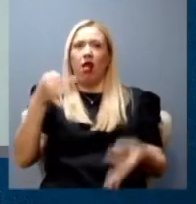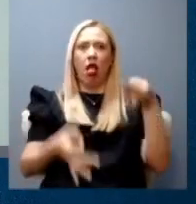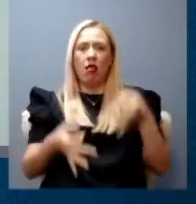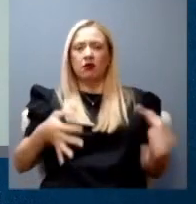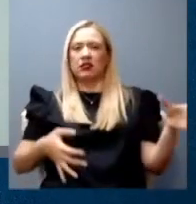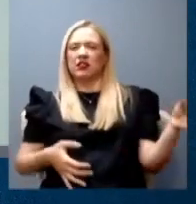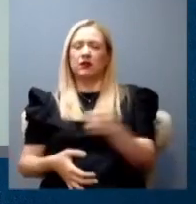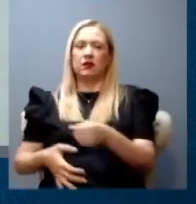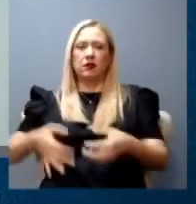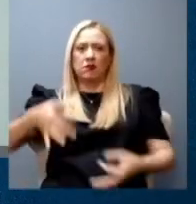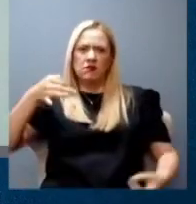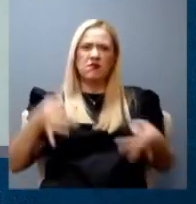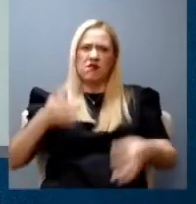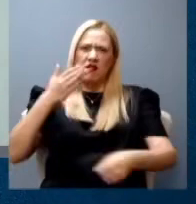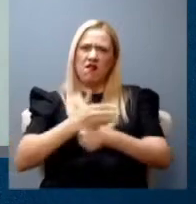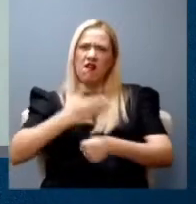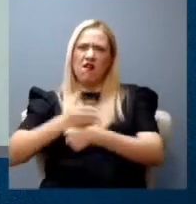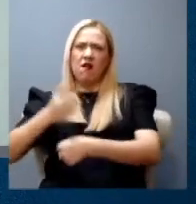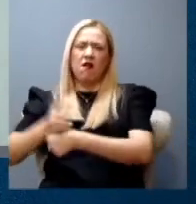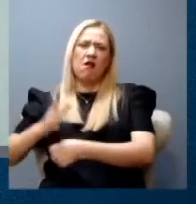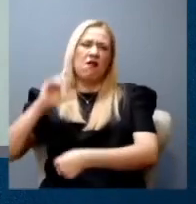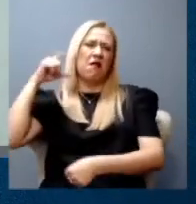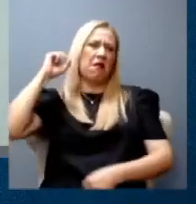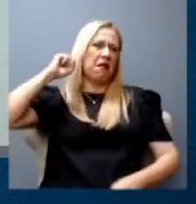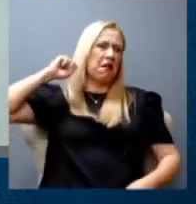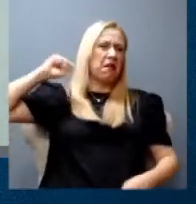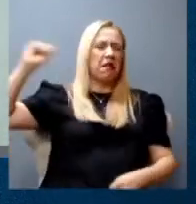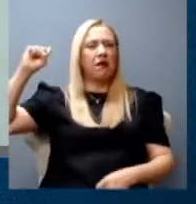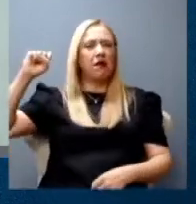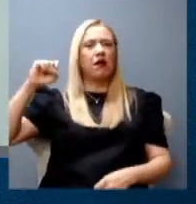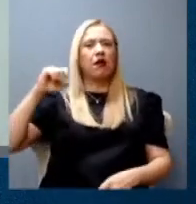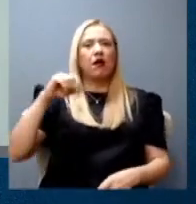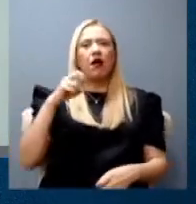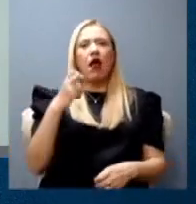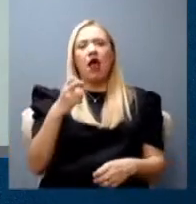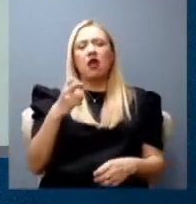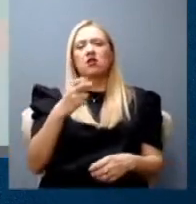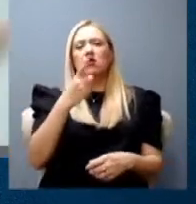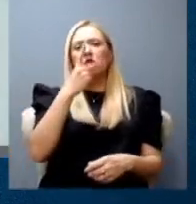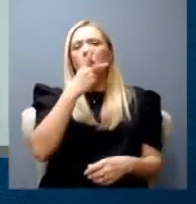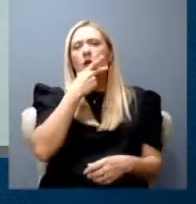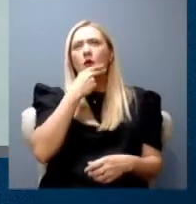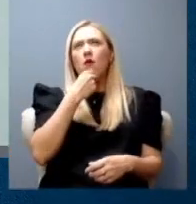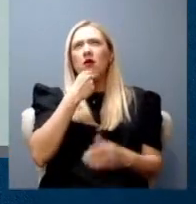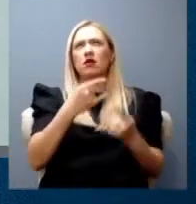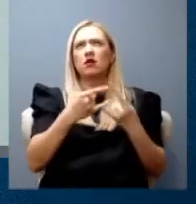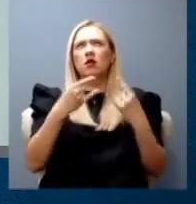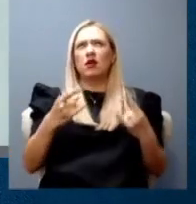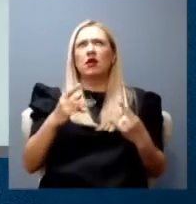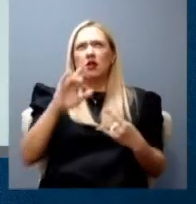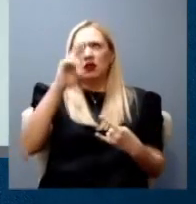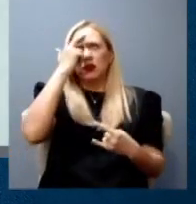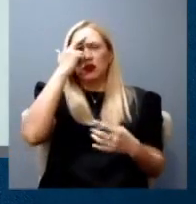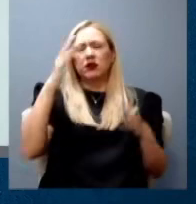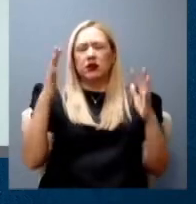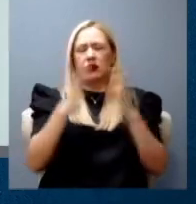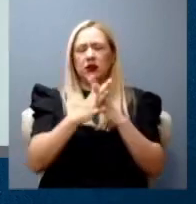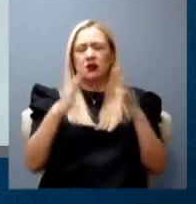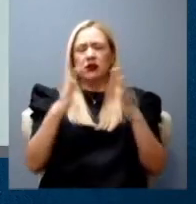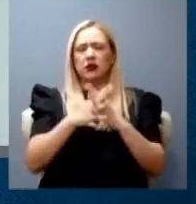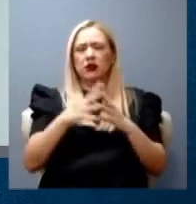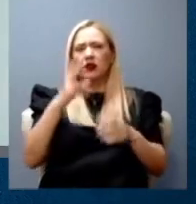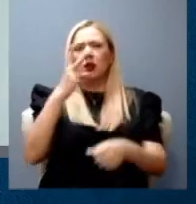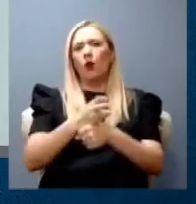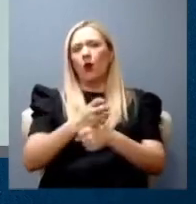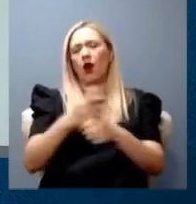era una persona que había sobrevivido al Holocausto. También lo vimos cómo sucedió en